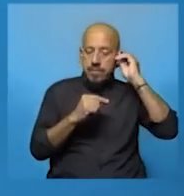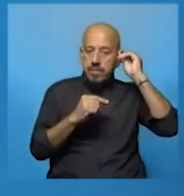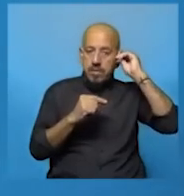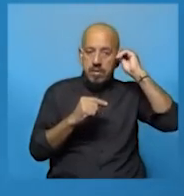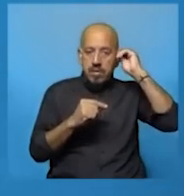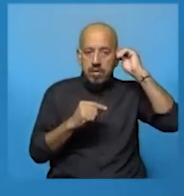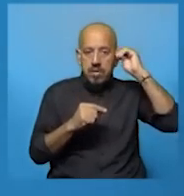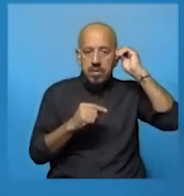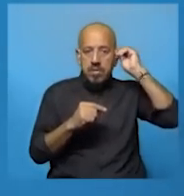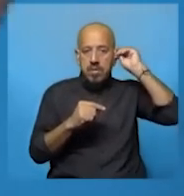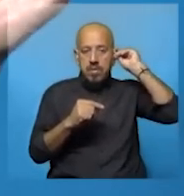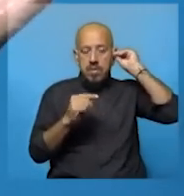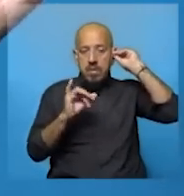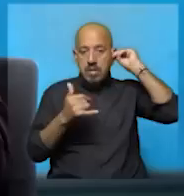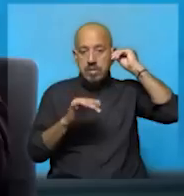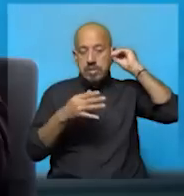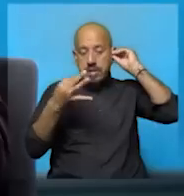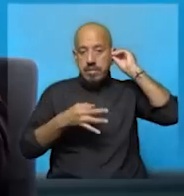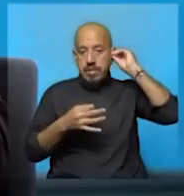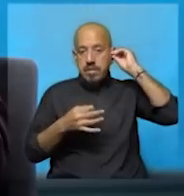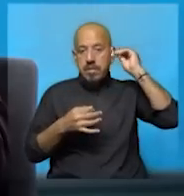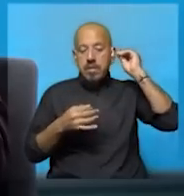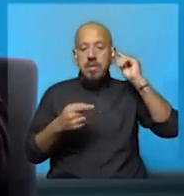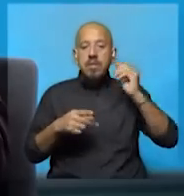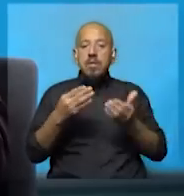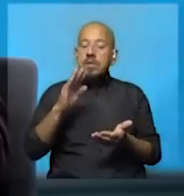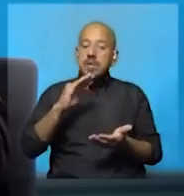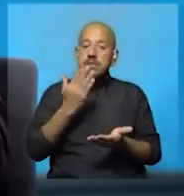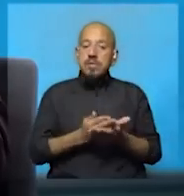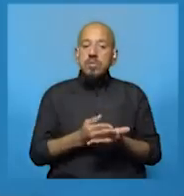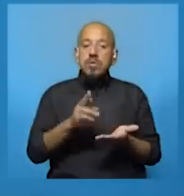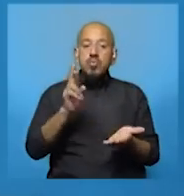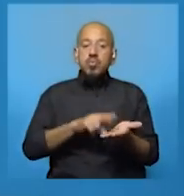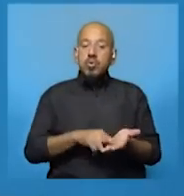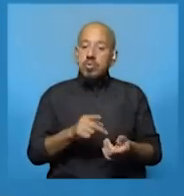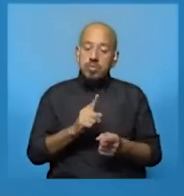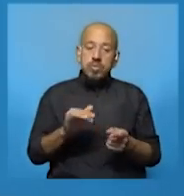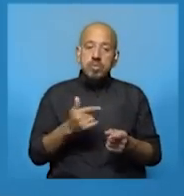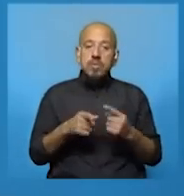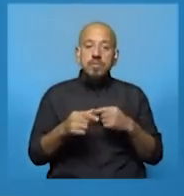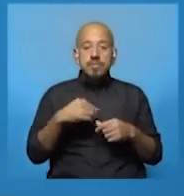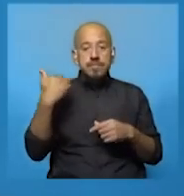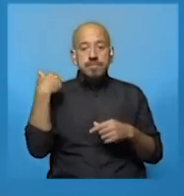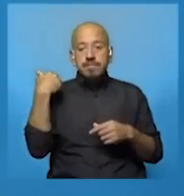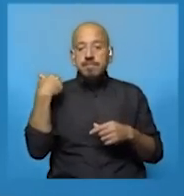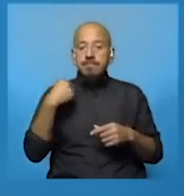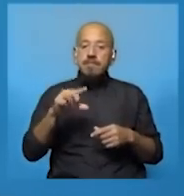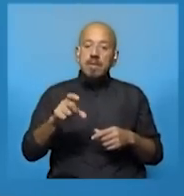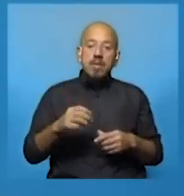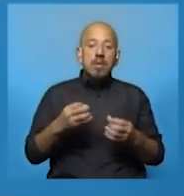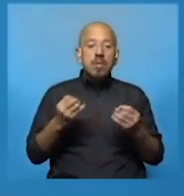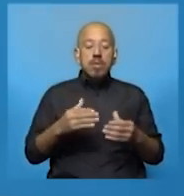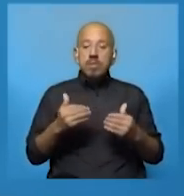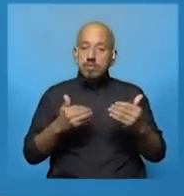sentencia una religión judicial tenemos la verdad y se terminó no digamos el caso de tesiano es es muy Obvio porque se llevaba